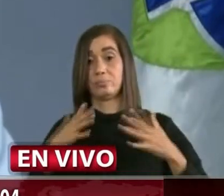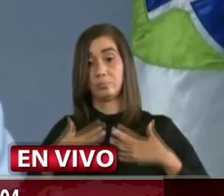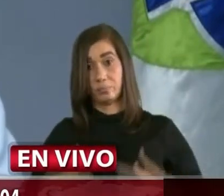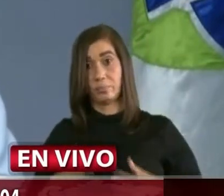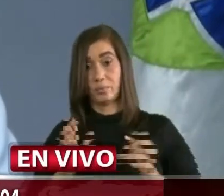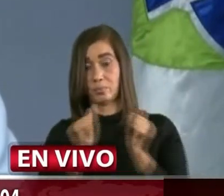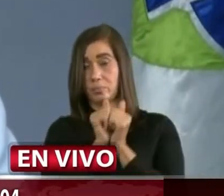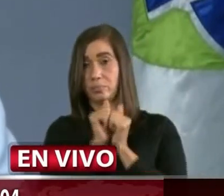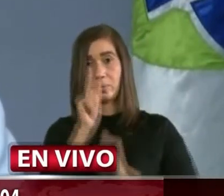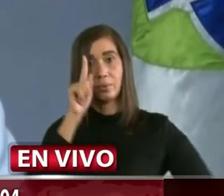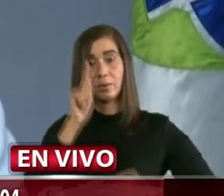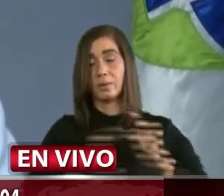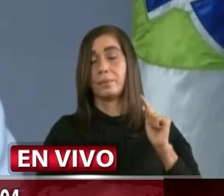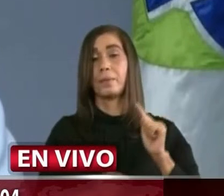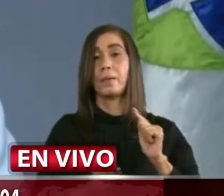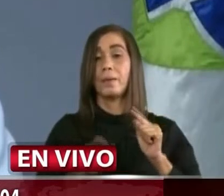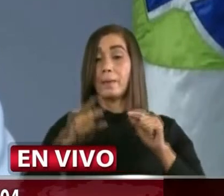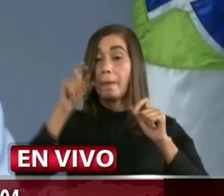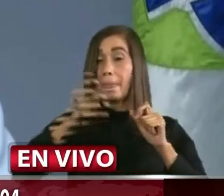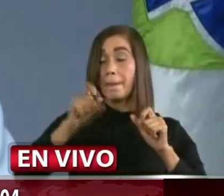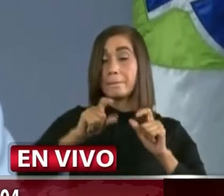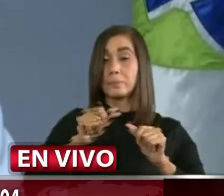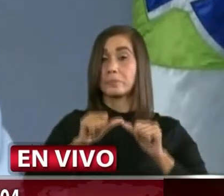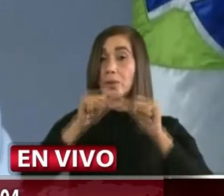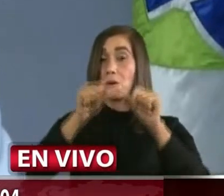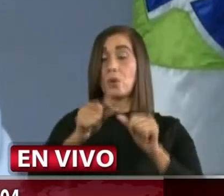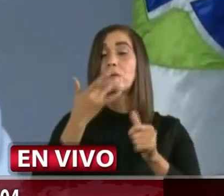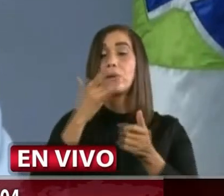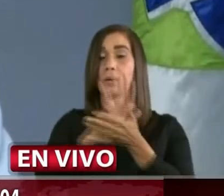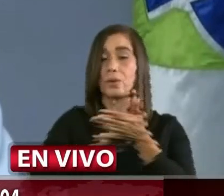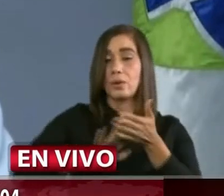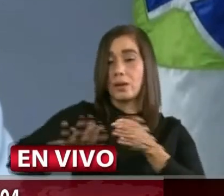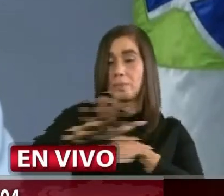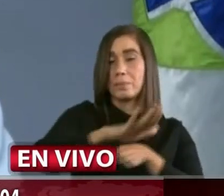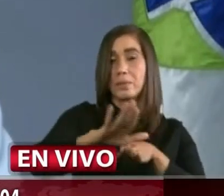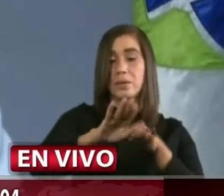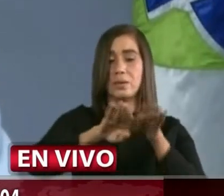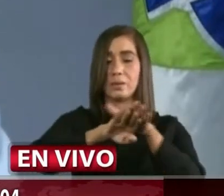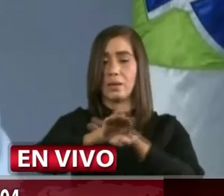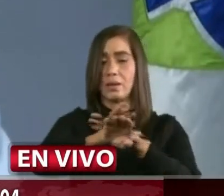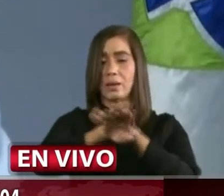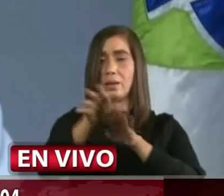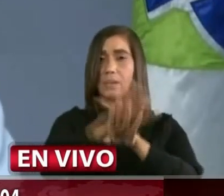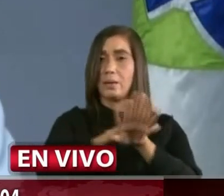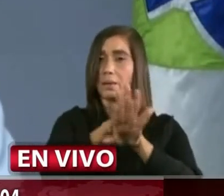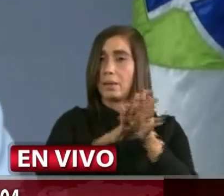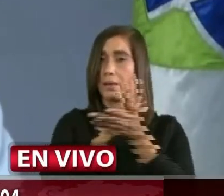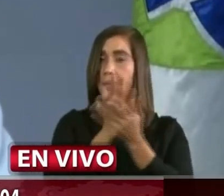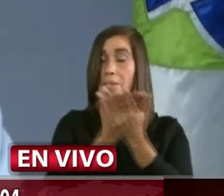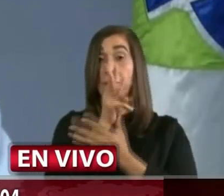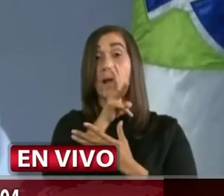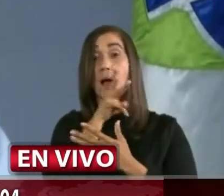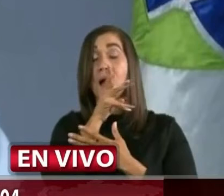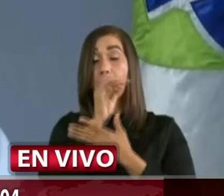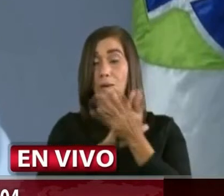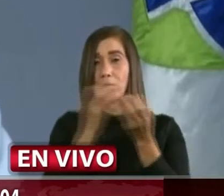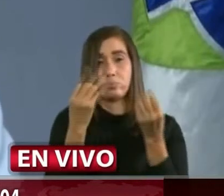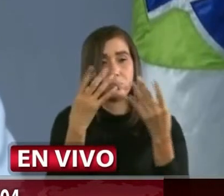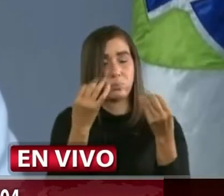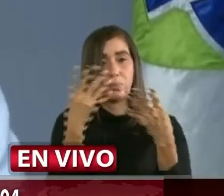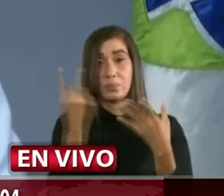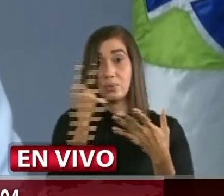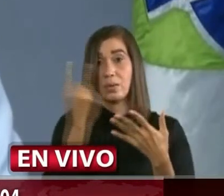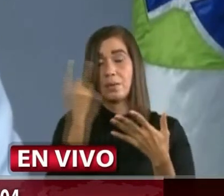físico, mantener las medidas de higiene general como el lavado de manos con agua y jabón